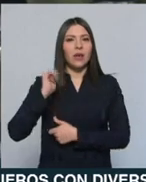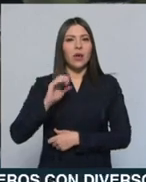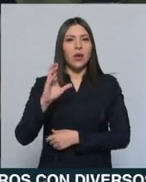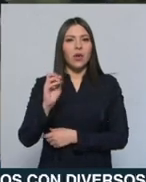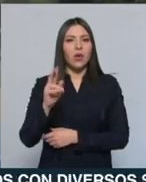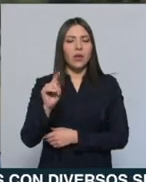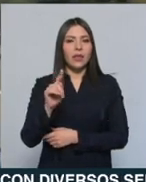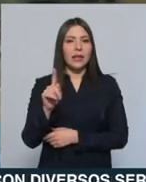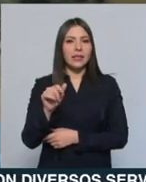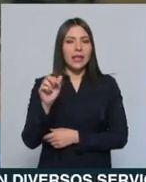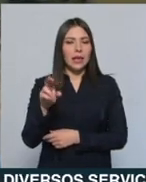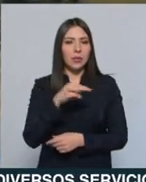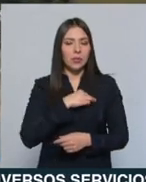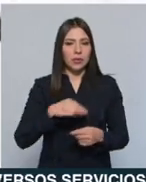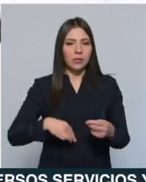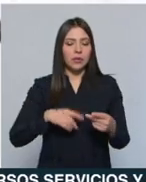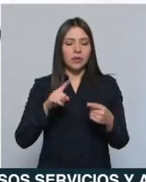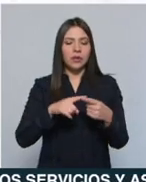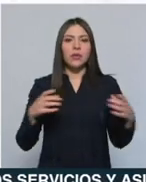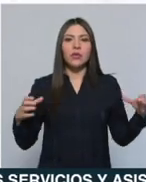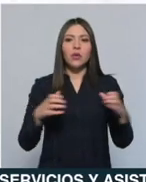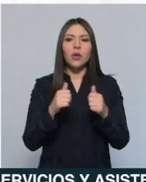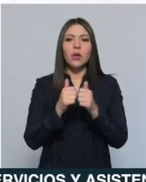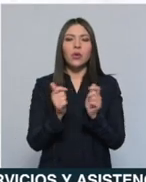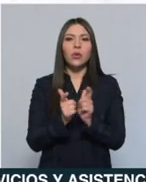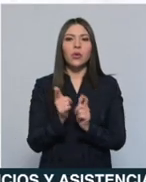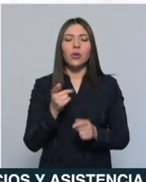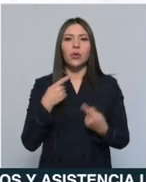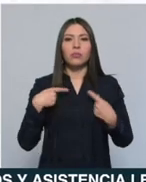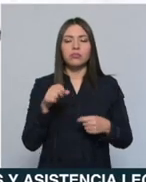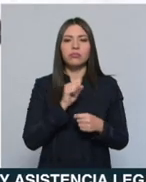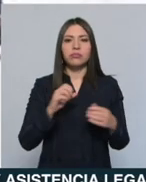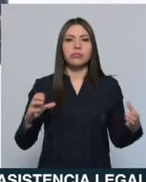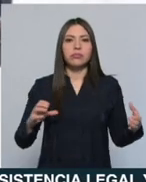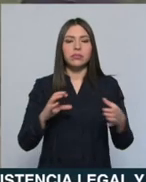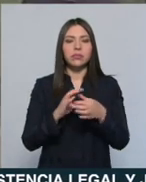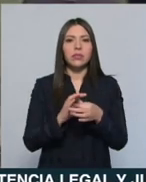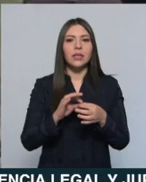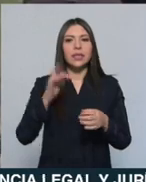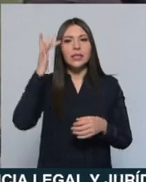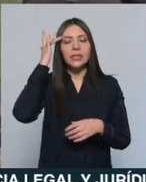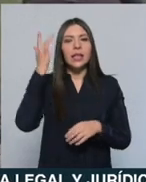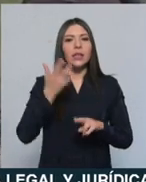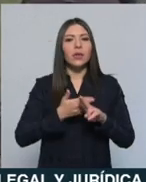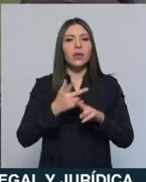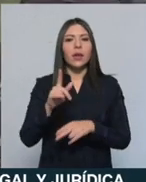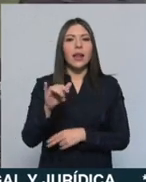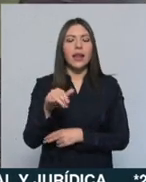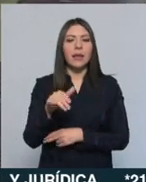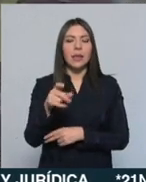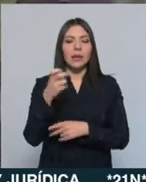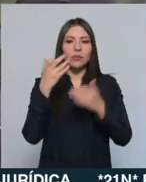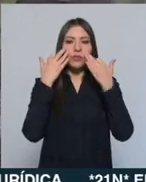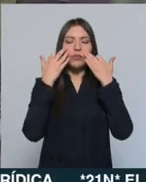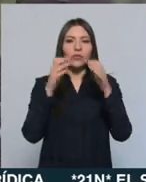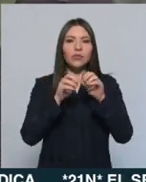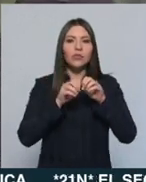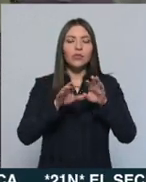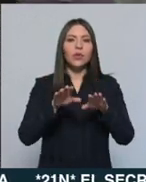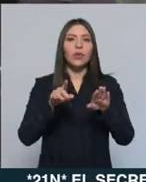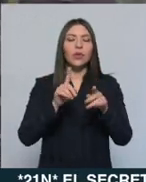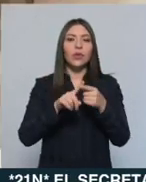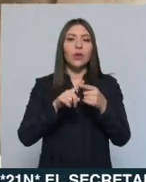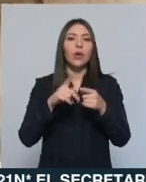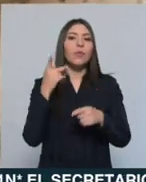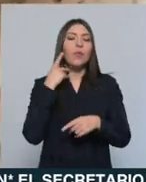considerado operador del cártel de Santa Rosa de Lima. Este audio deja al descubierto la presunta infiltración del cártel de Santa Rosa de Lima en la política y